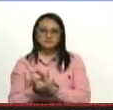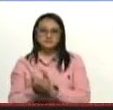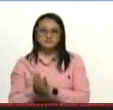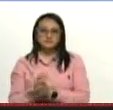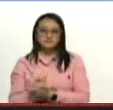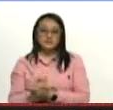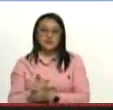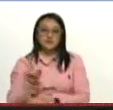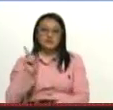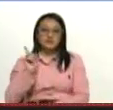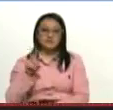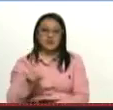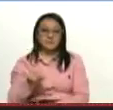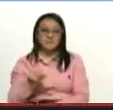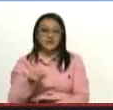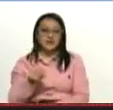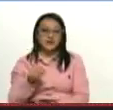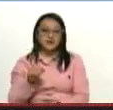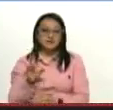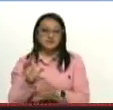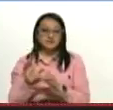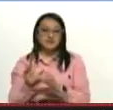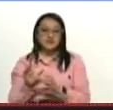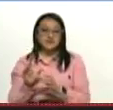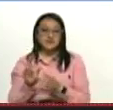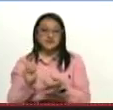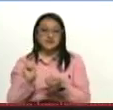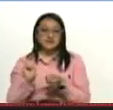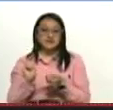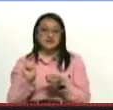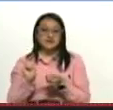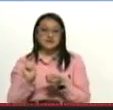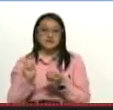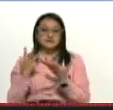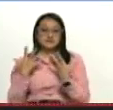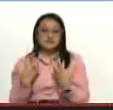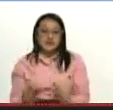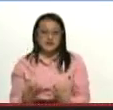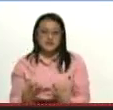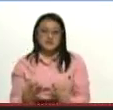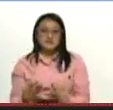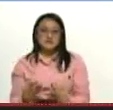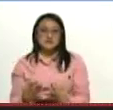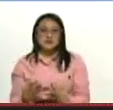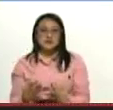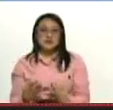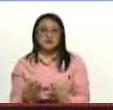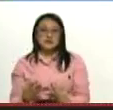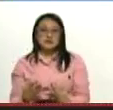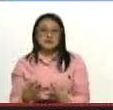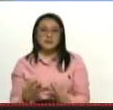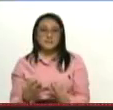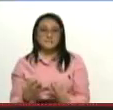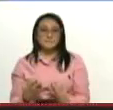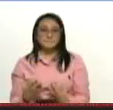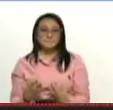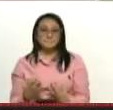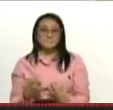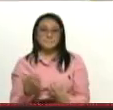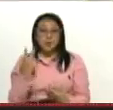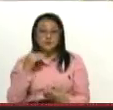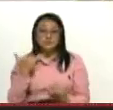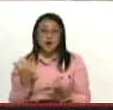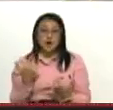sino también con la desertificación y la sequía Por eso tenemos